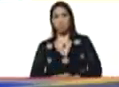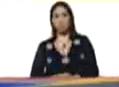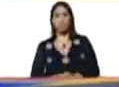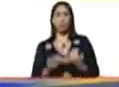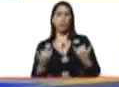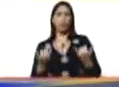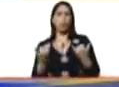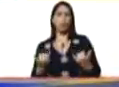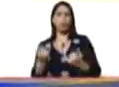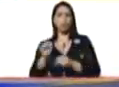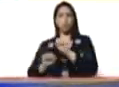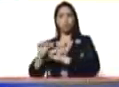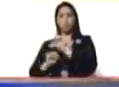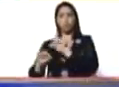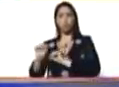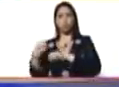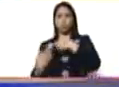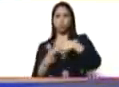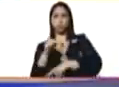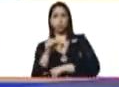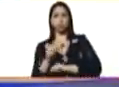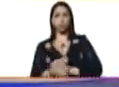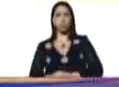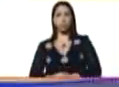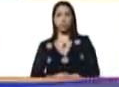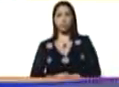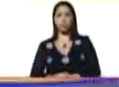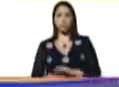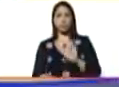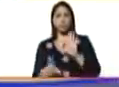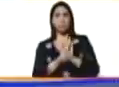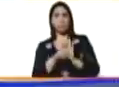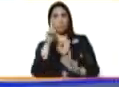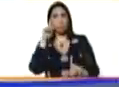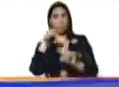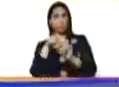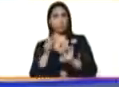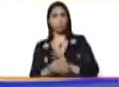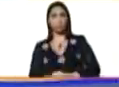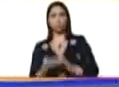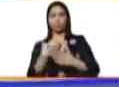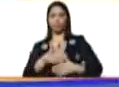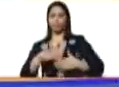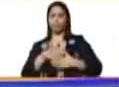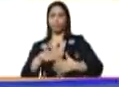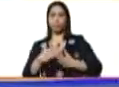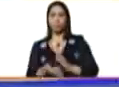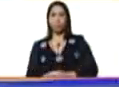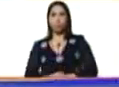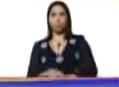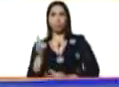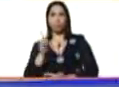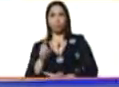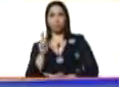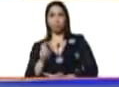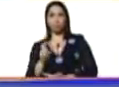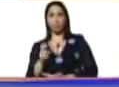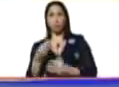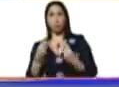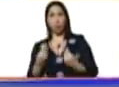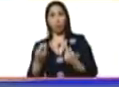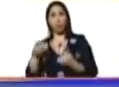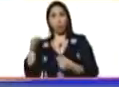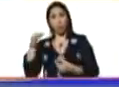de ofensiva revolucionaria, esta ley que apunta a satisfacer necesidades como los